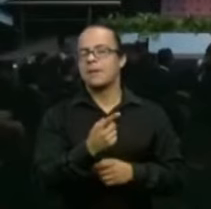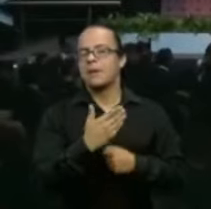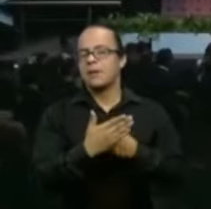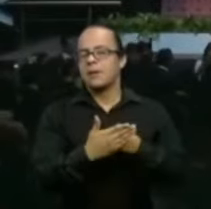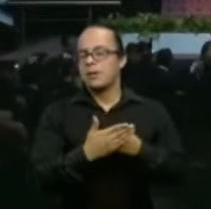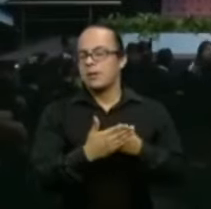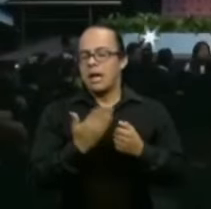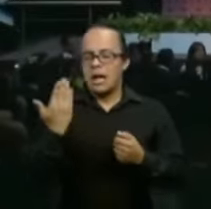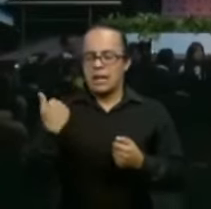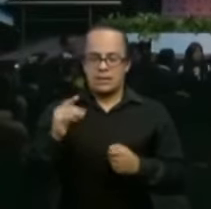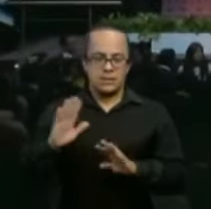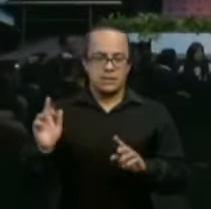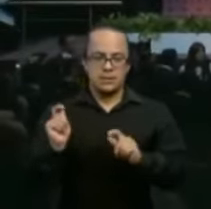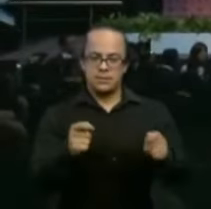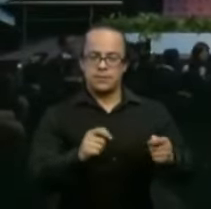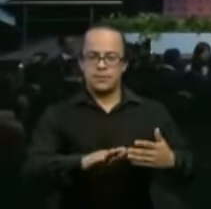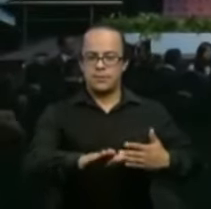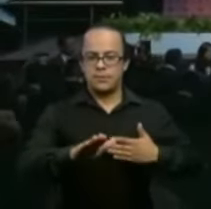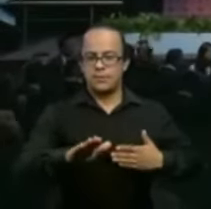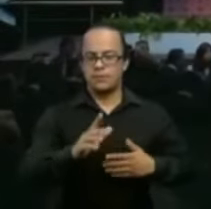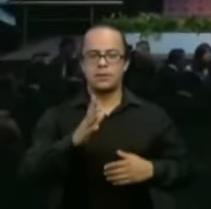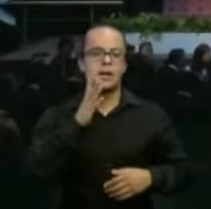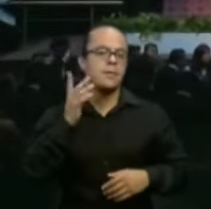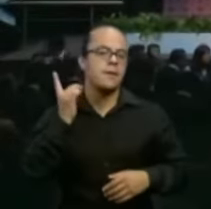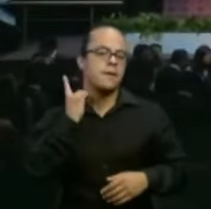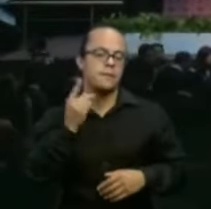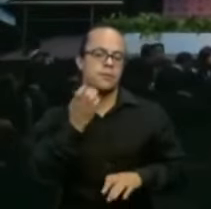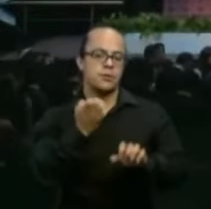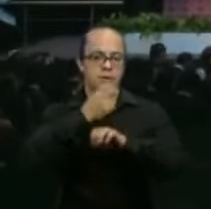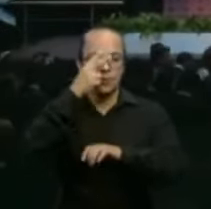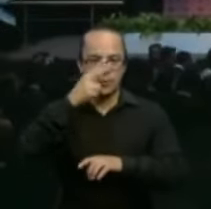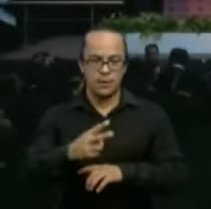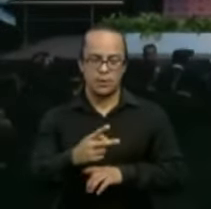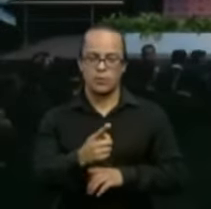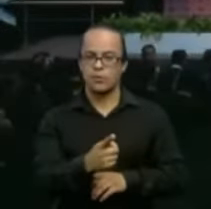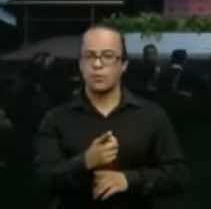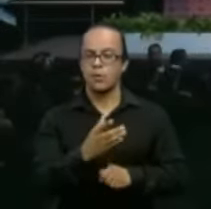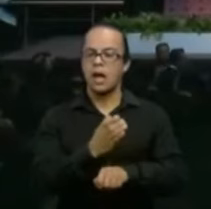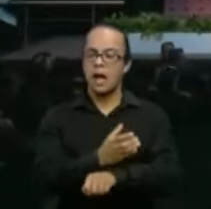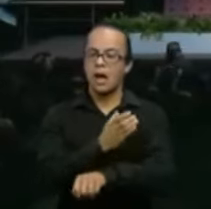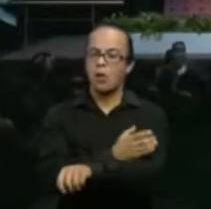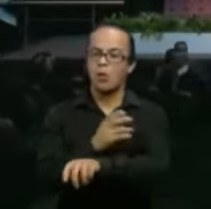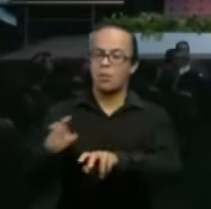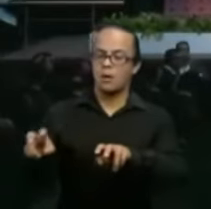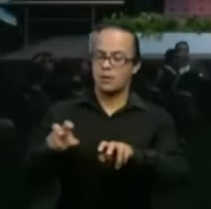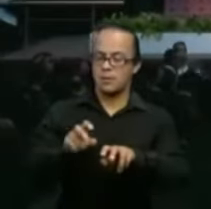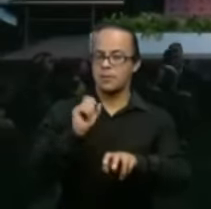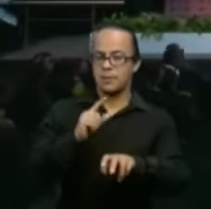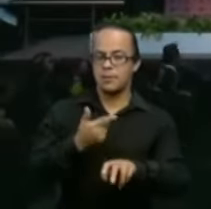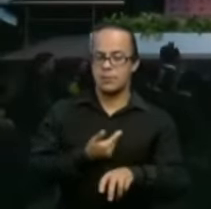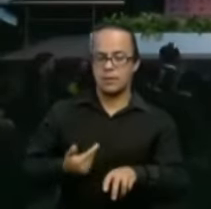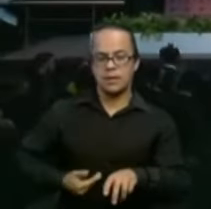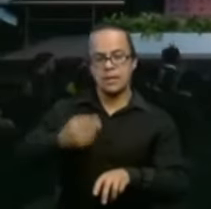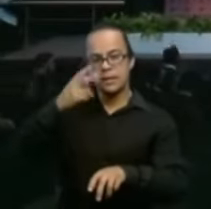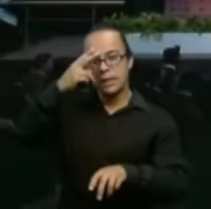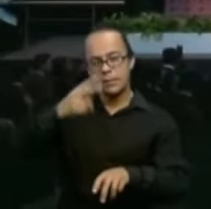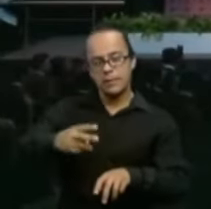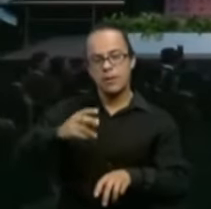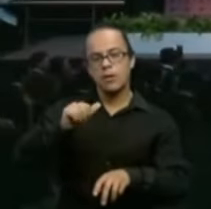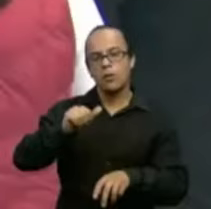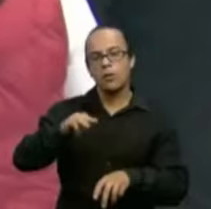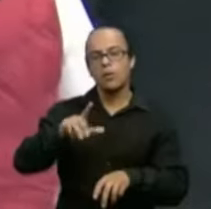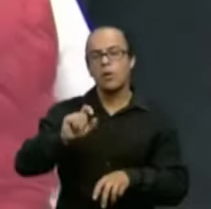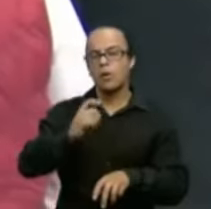haber rendido protesta en el Poder Legislativo del Estado de México, acompañada por el presidente de